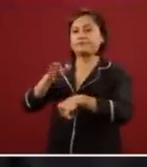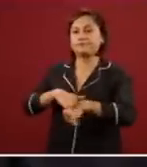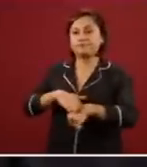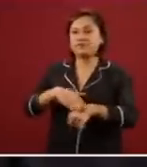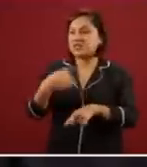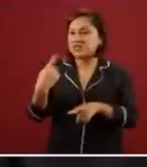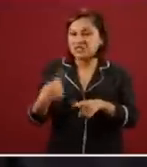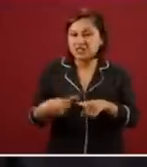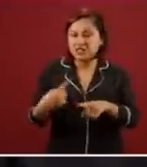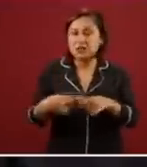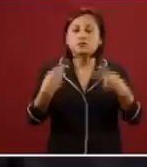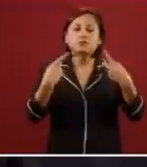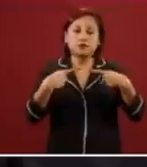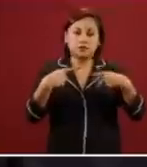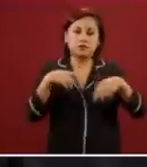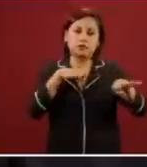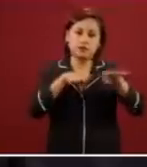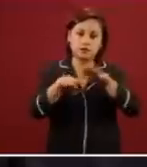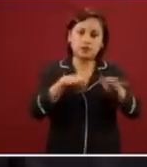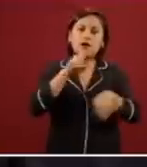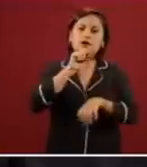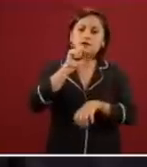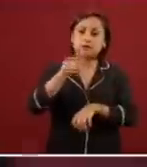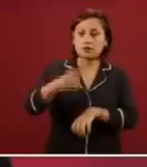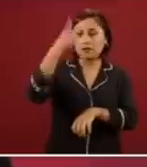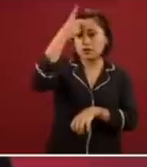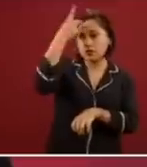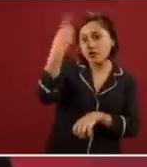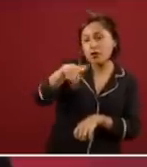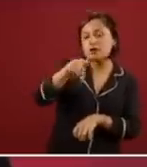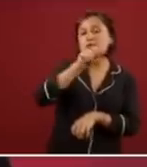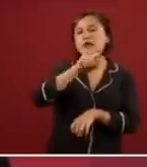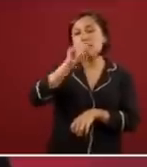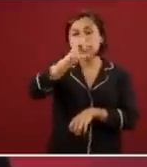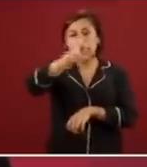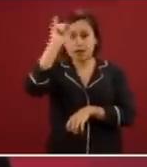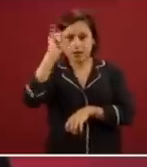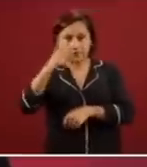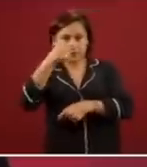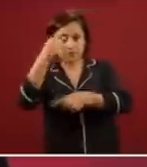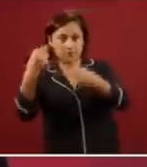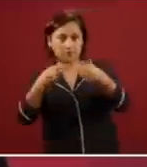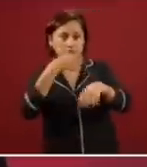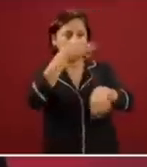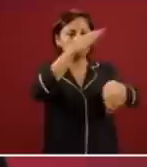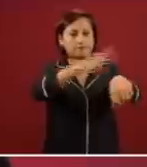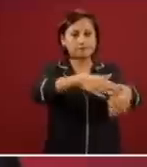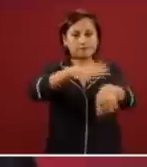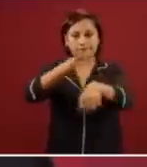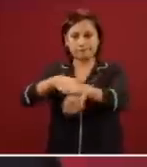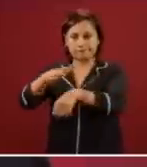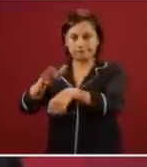trabajadores y a patrones, de manera especial a los